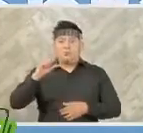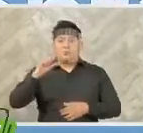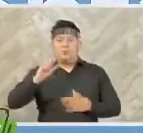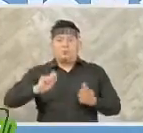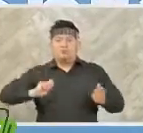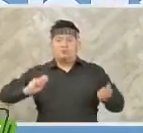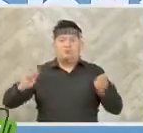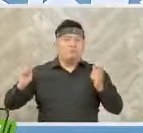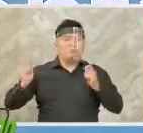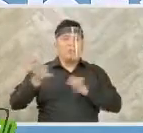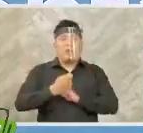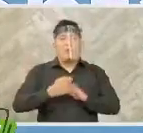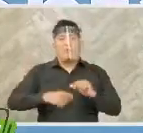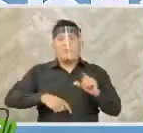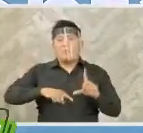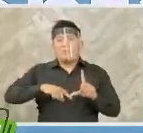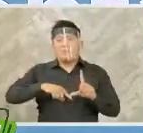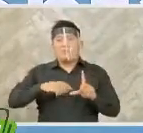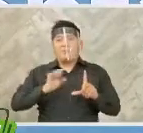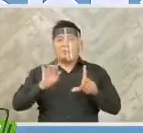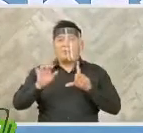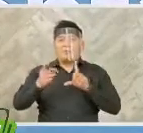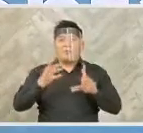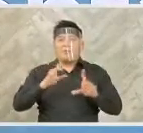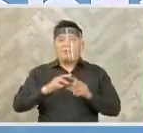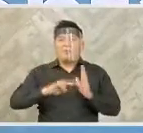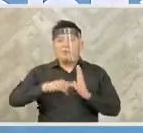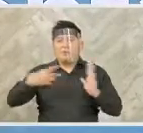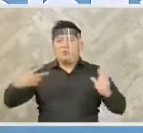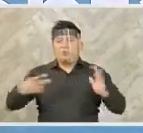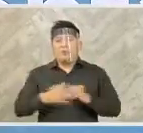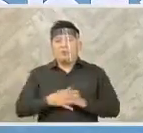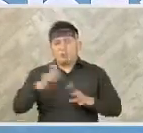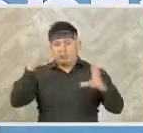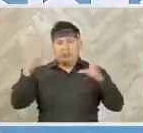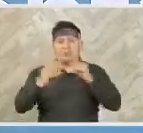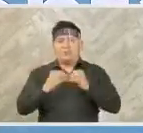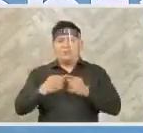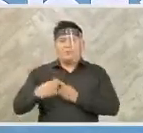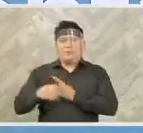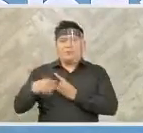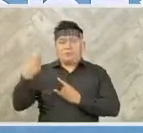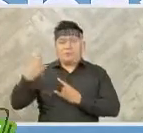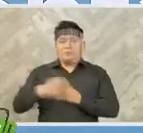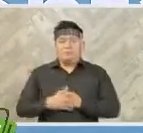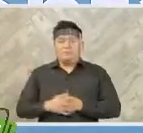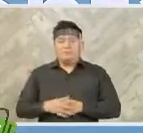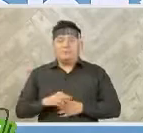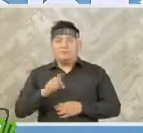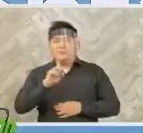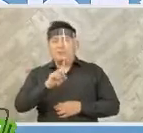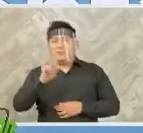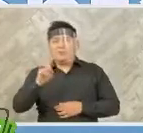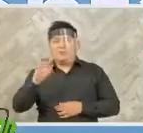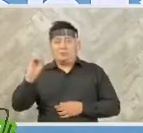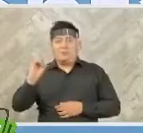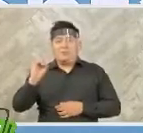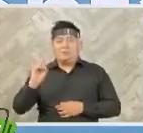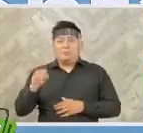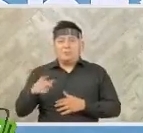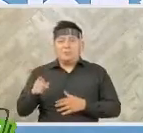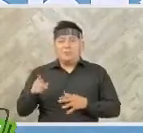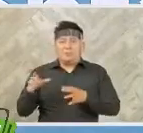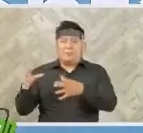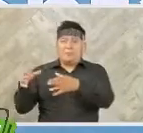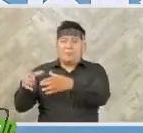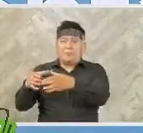digital, que se hizo en convenio con la Universidad Francisco de Paula Santander y que tuvo como beneficiarios a 160 pequeñas unidades